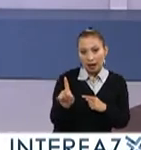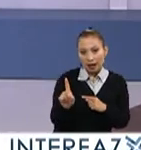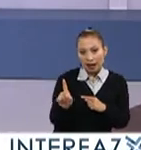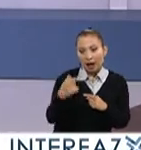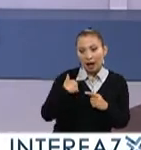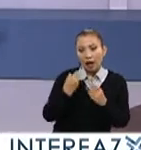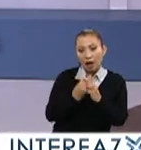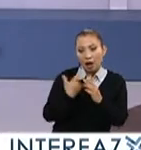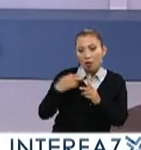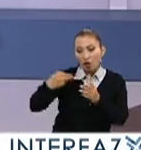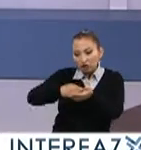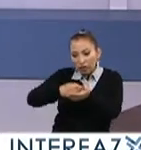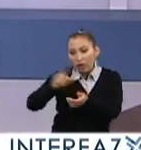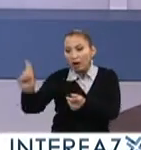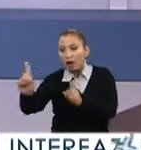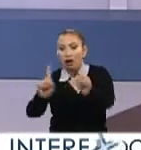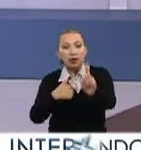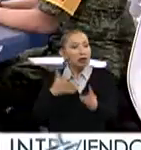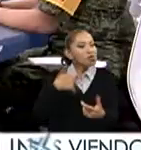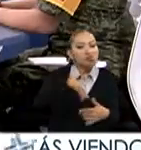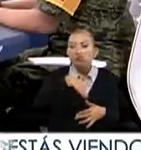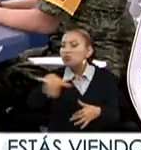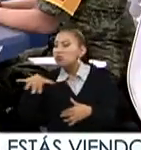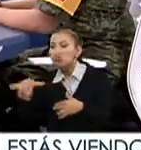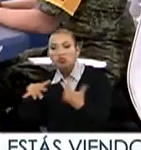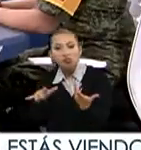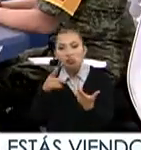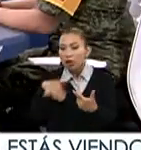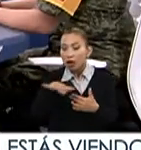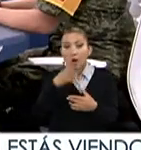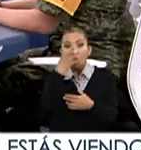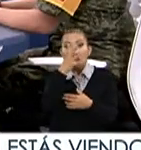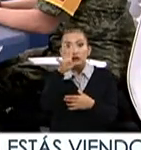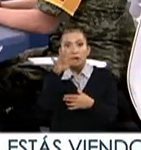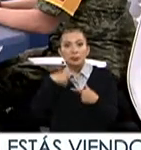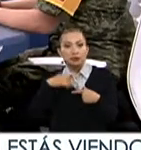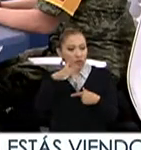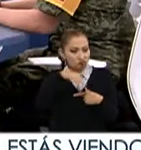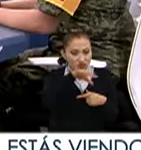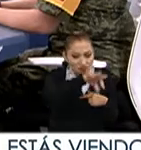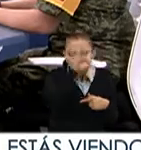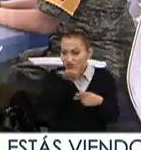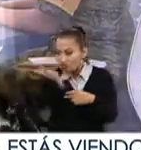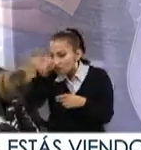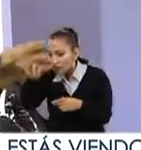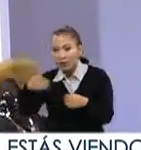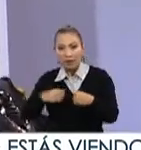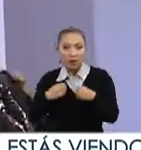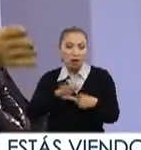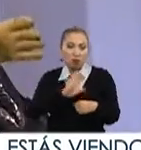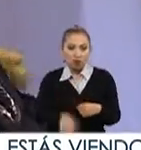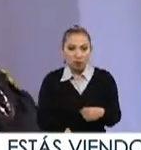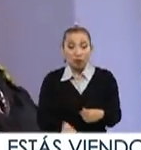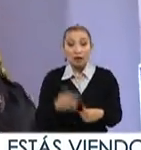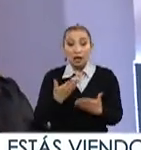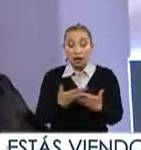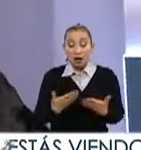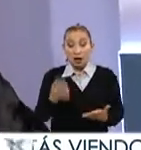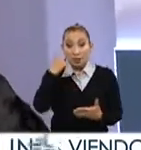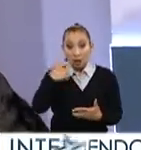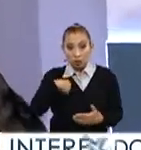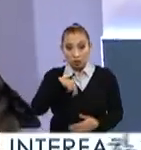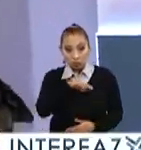y se la empezamos a esconder y sucesivamente. Y llega a buscar hasta 4 o 5 personas, con vida o sin vida. En este caso,